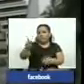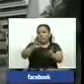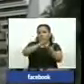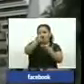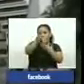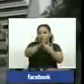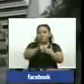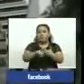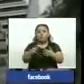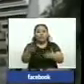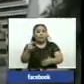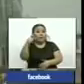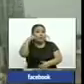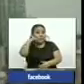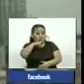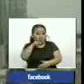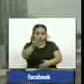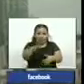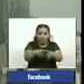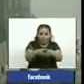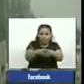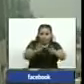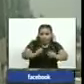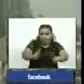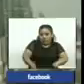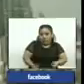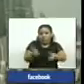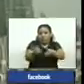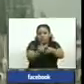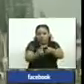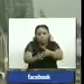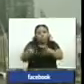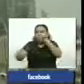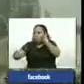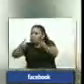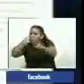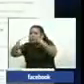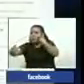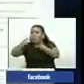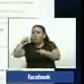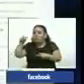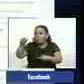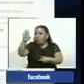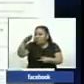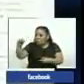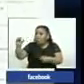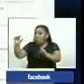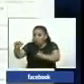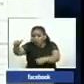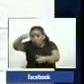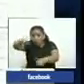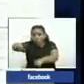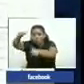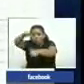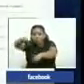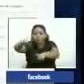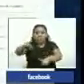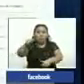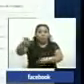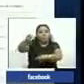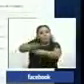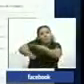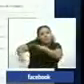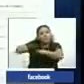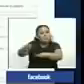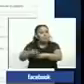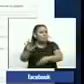proyectos. Nayib Bukele y su gabinete de gobierno han mantenido constantes visitas a países donde se puedan alcanzar acuerdos. La inversión en total